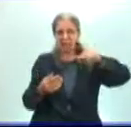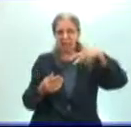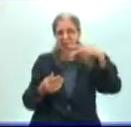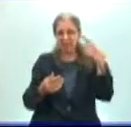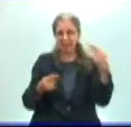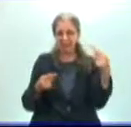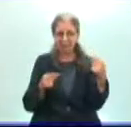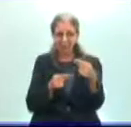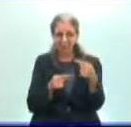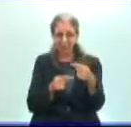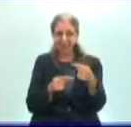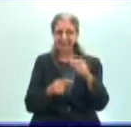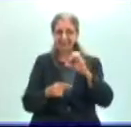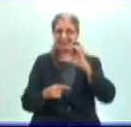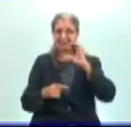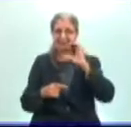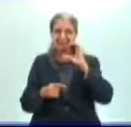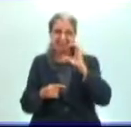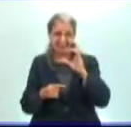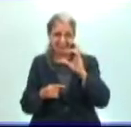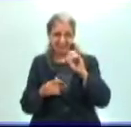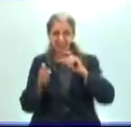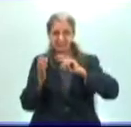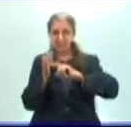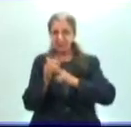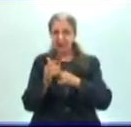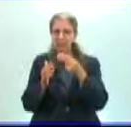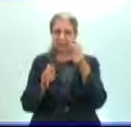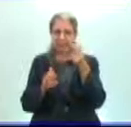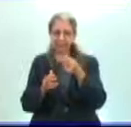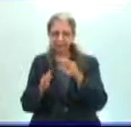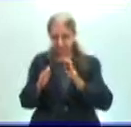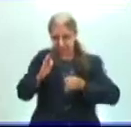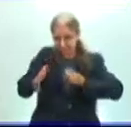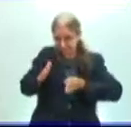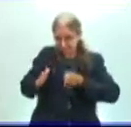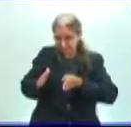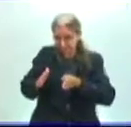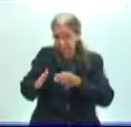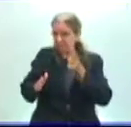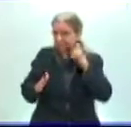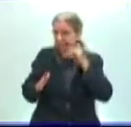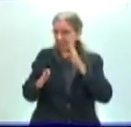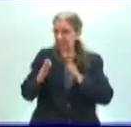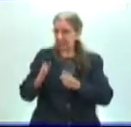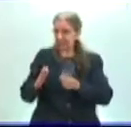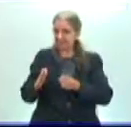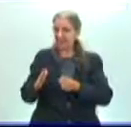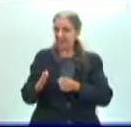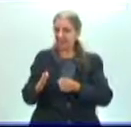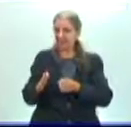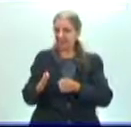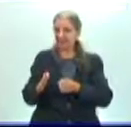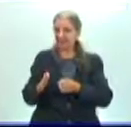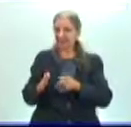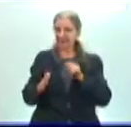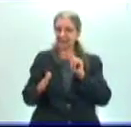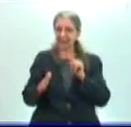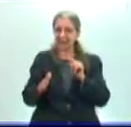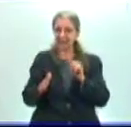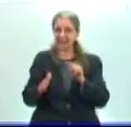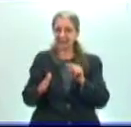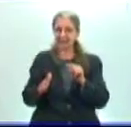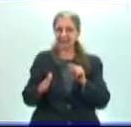determinando el valor de C, como acabamos de explicar, adicionando las longitudes de los segmentos correspondientes a cada